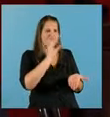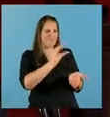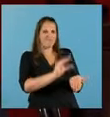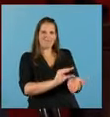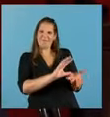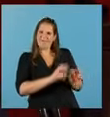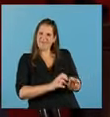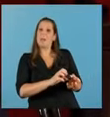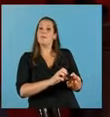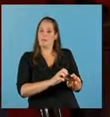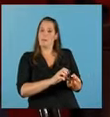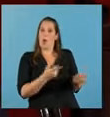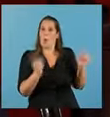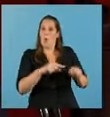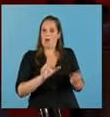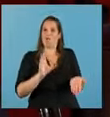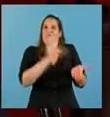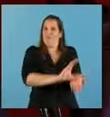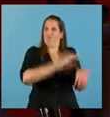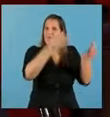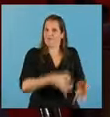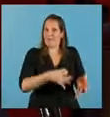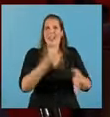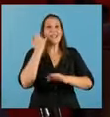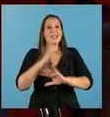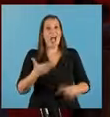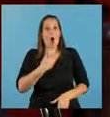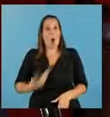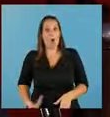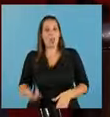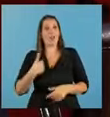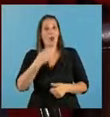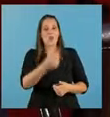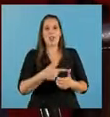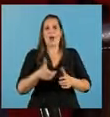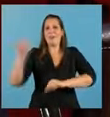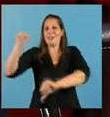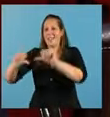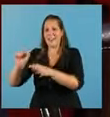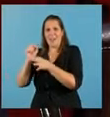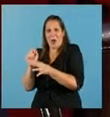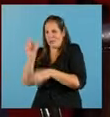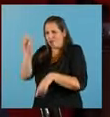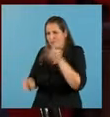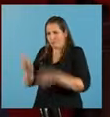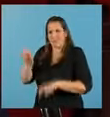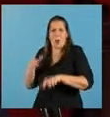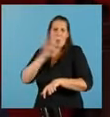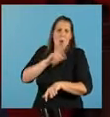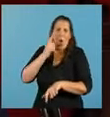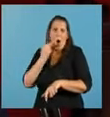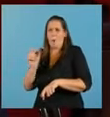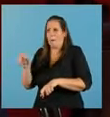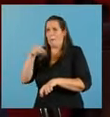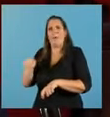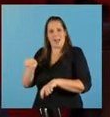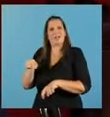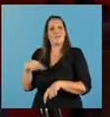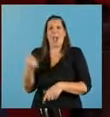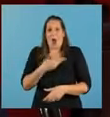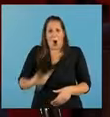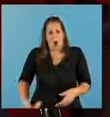el orgullo de haber convocado al gobierno a numerosos científicos y científicas de Argentina. Somos un gobierno de